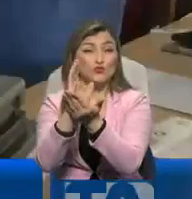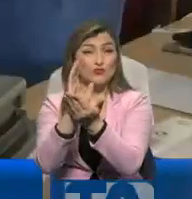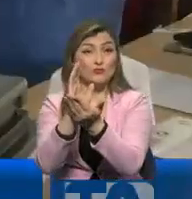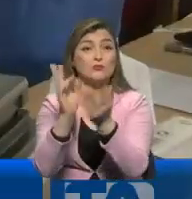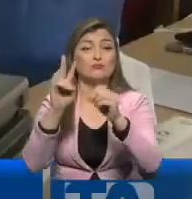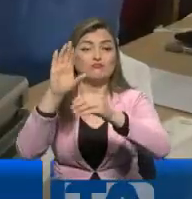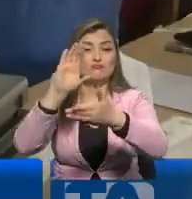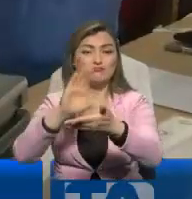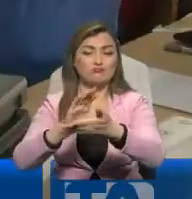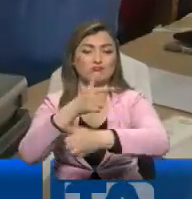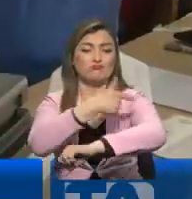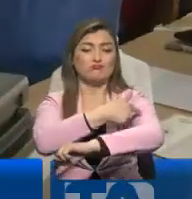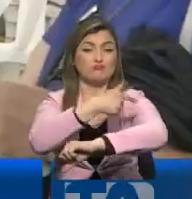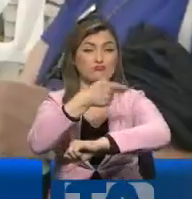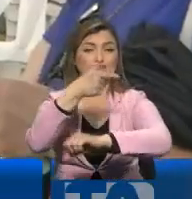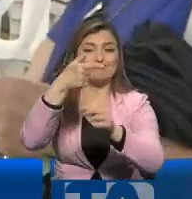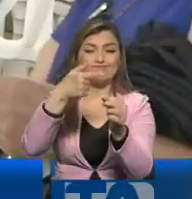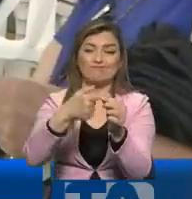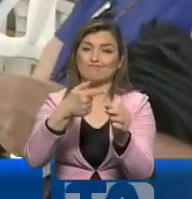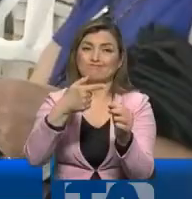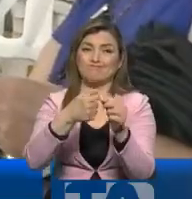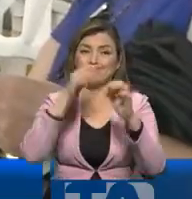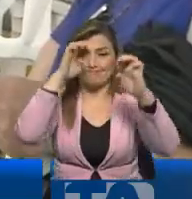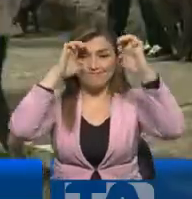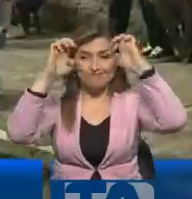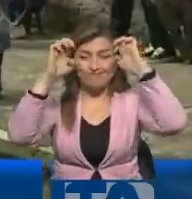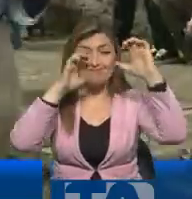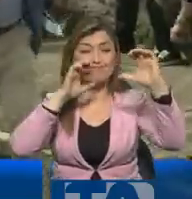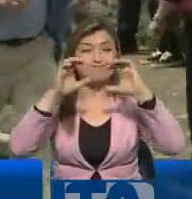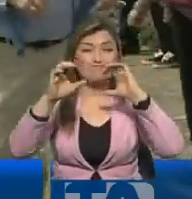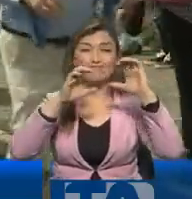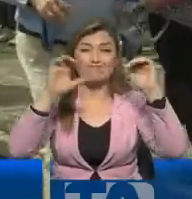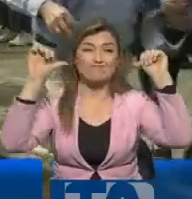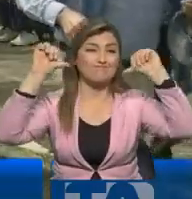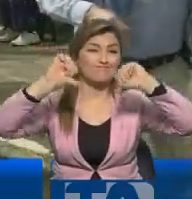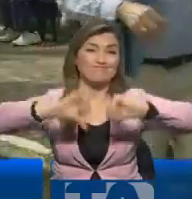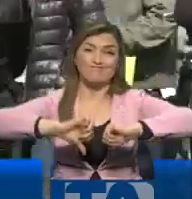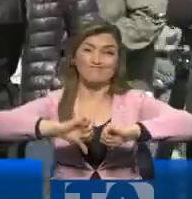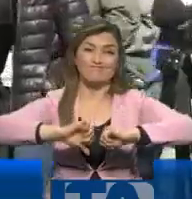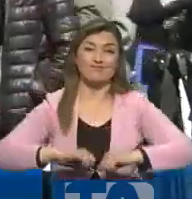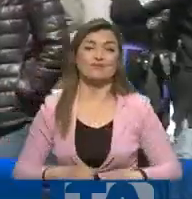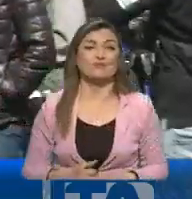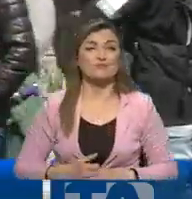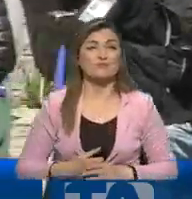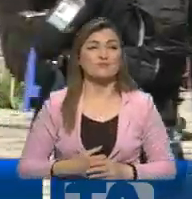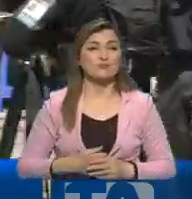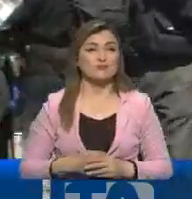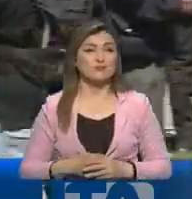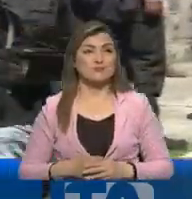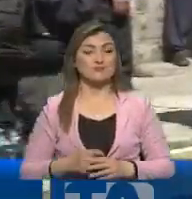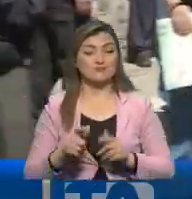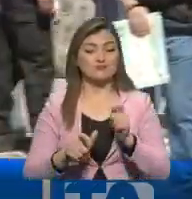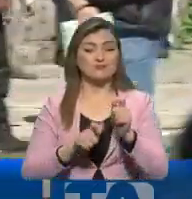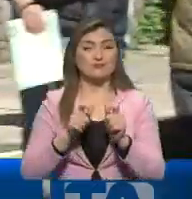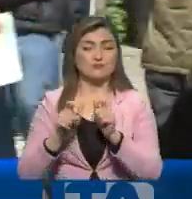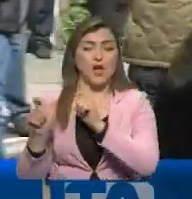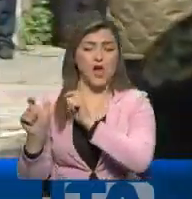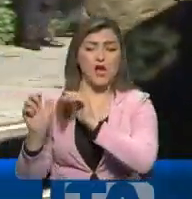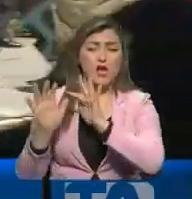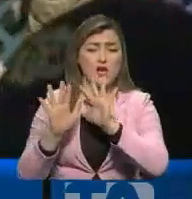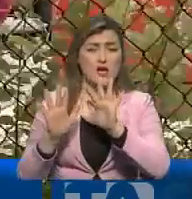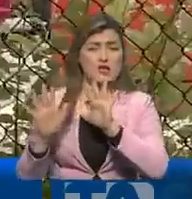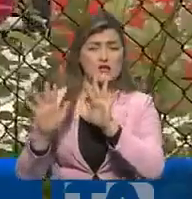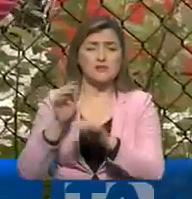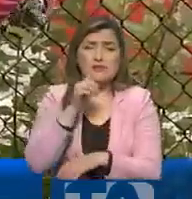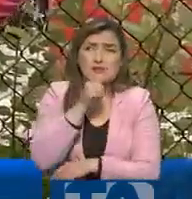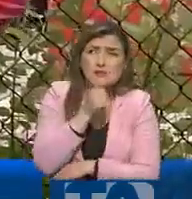de vacunación, pero al menos en Quito, su estrategia de comunicación no ha dado resultado y ha provocado que las personas se aglomeren